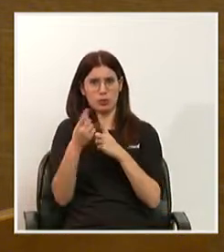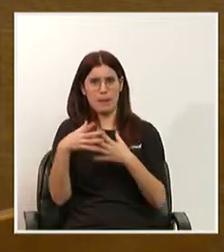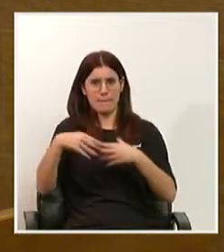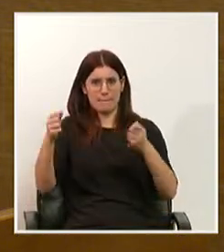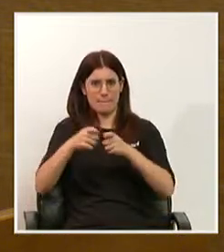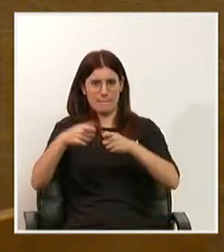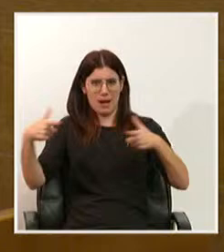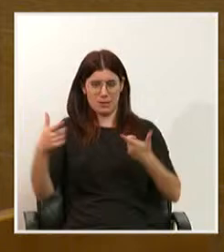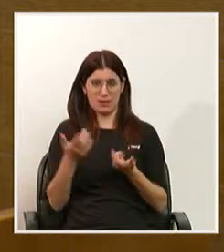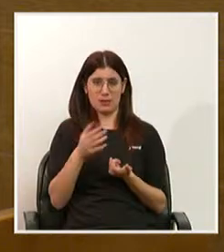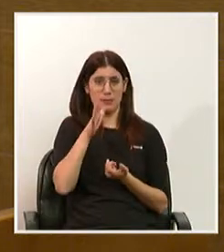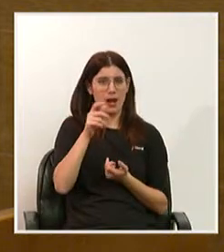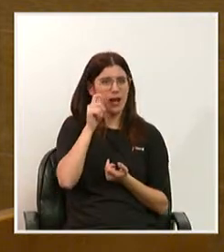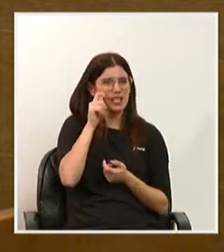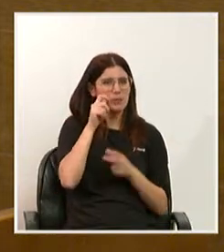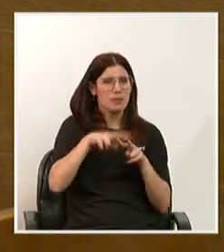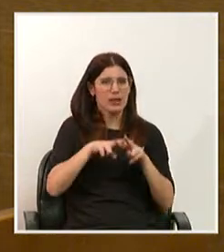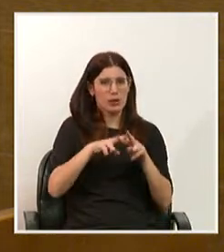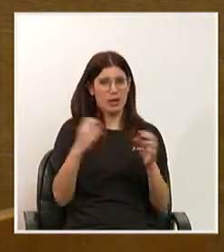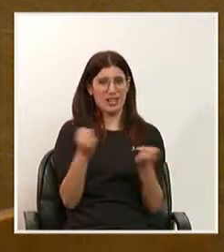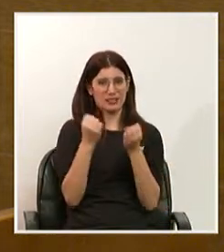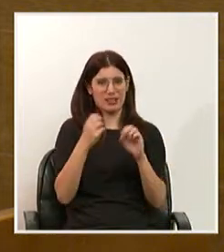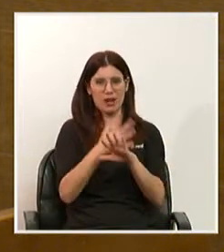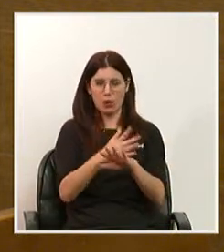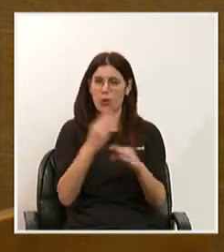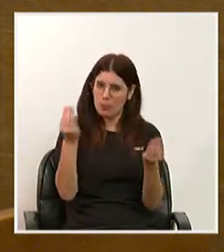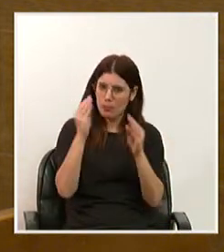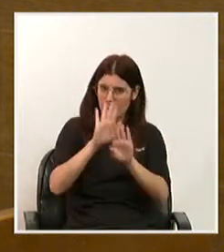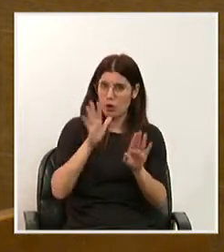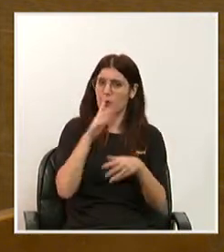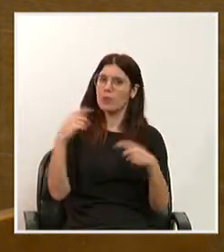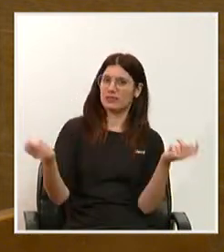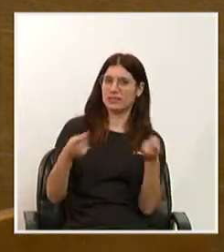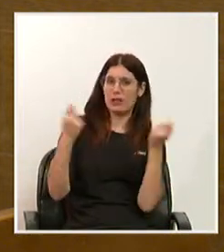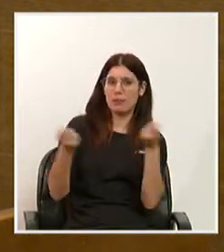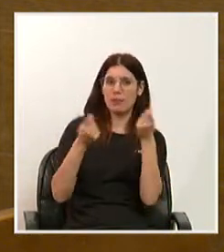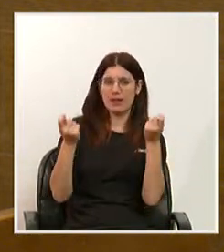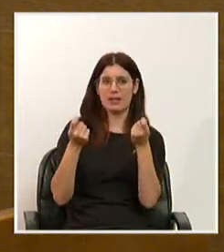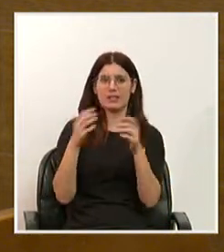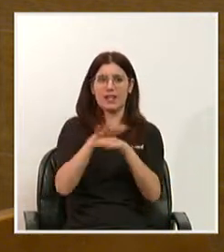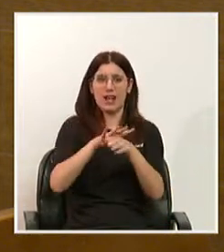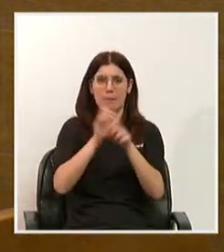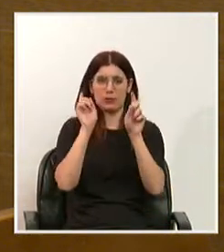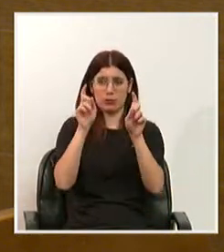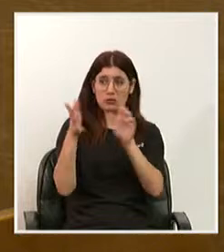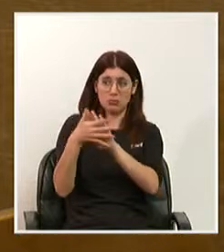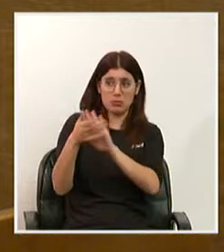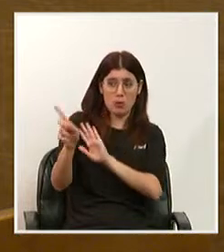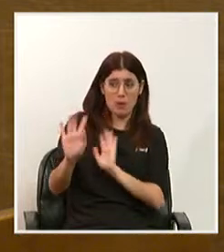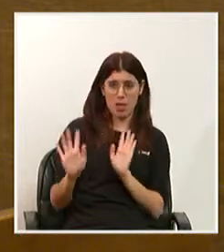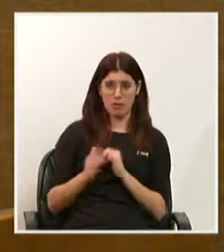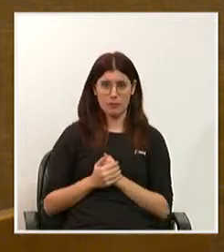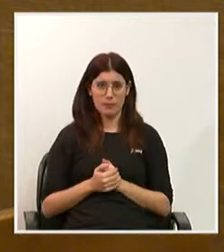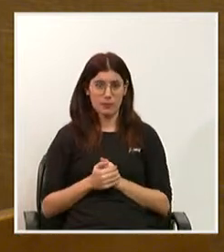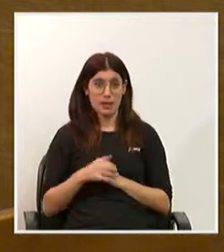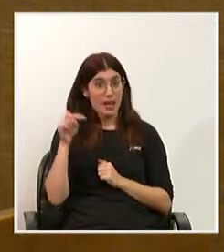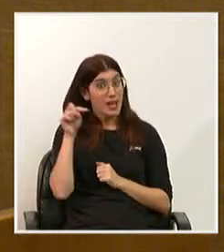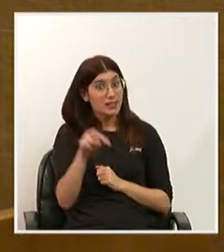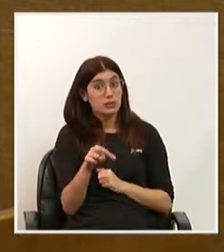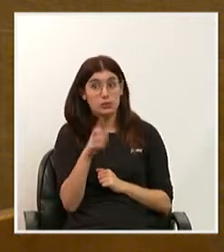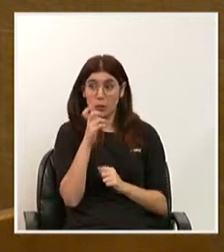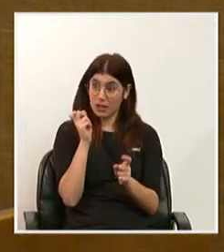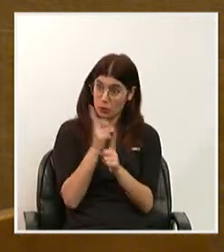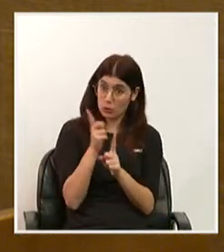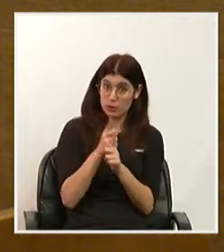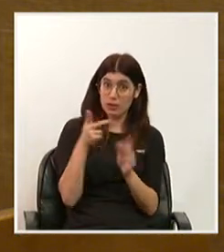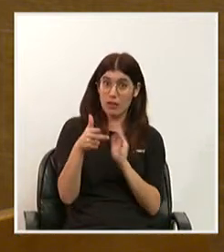potenciar la inspección en la actividad del juego y se impulsarán campañas en el ámbito educativo del que tampoco han hablado todo esto es ir en contra de la